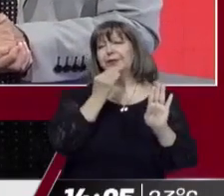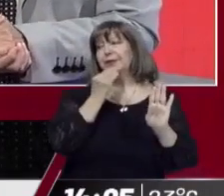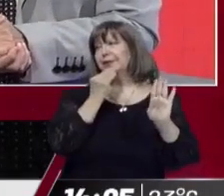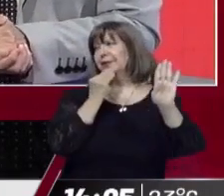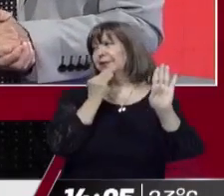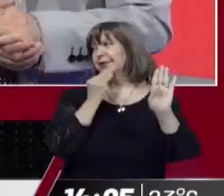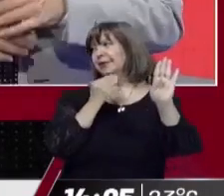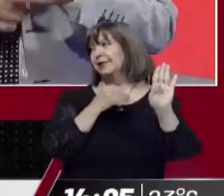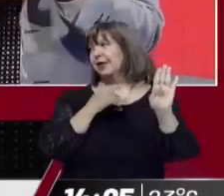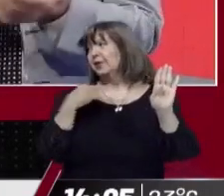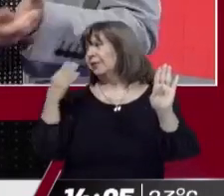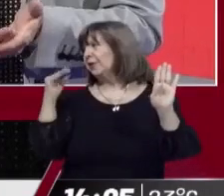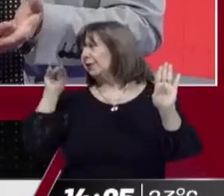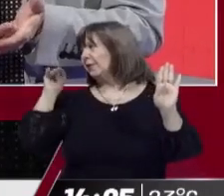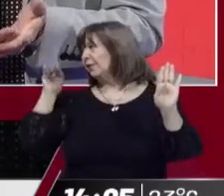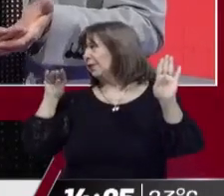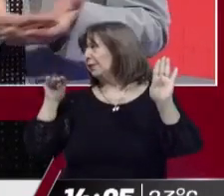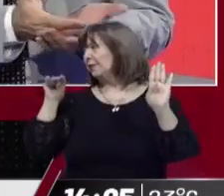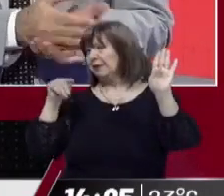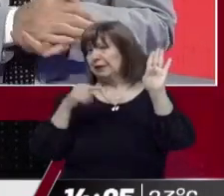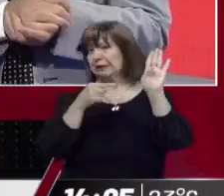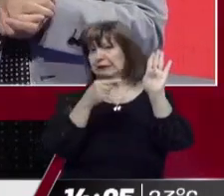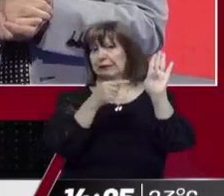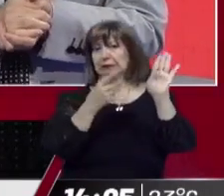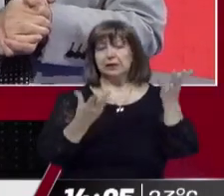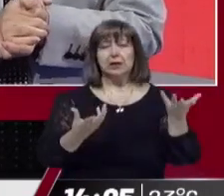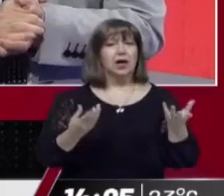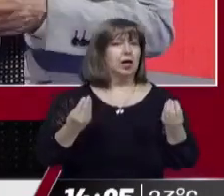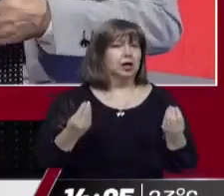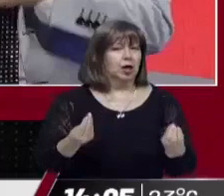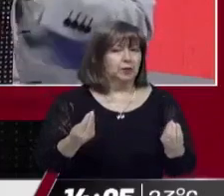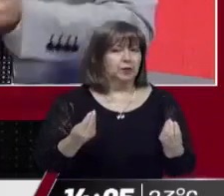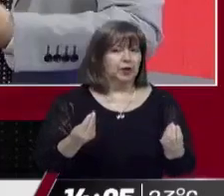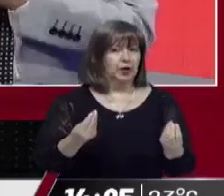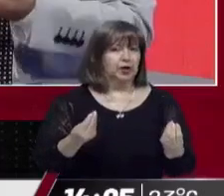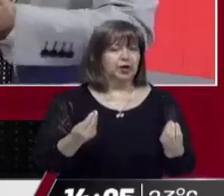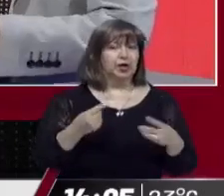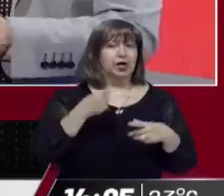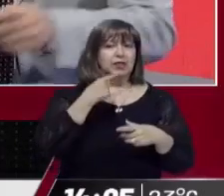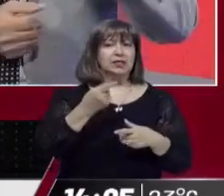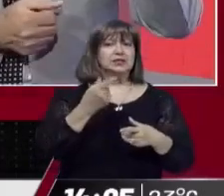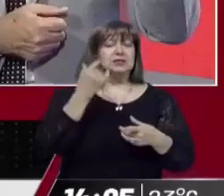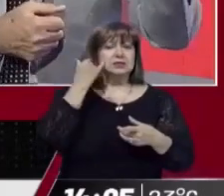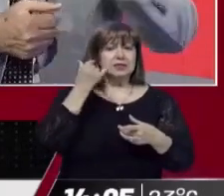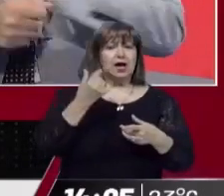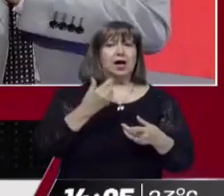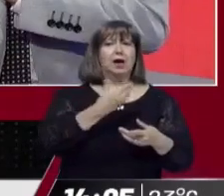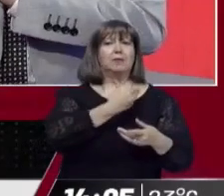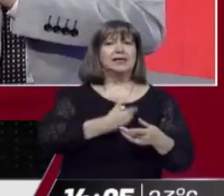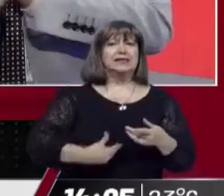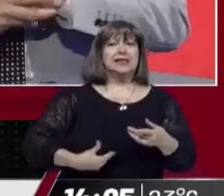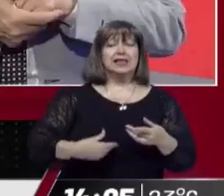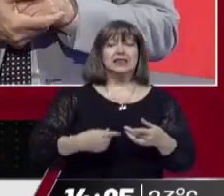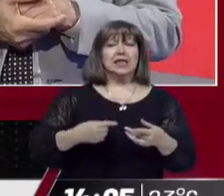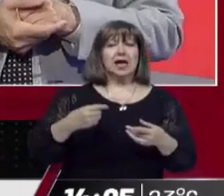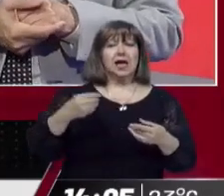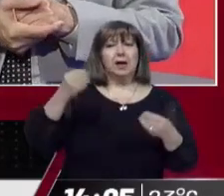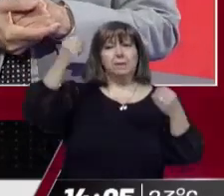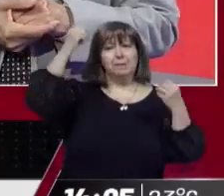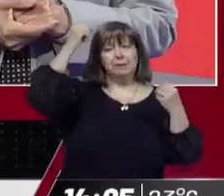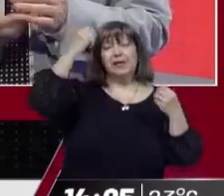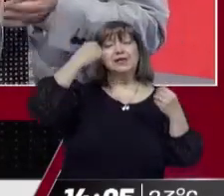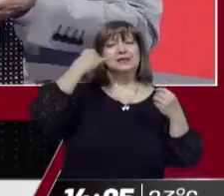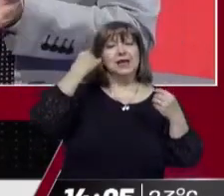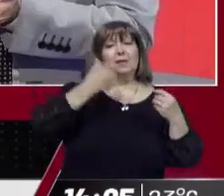y dio esa explicación también. Dice, miente Javier Milei porque sabía que esto se estaba debatiendo, aparte él le aumentó a Manuel